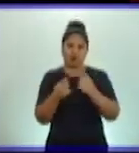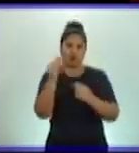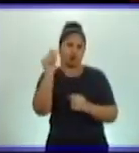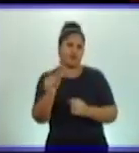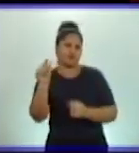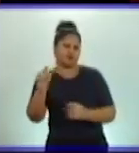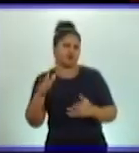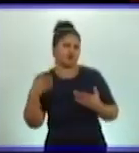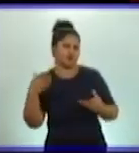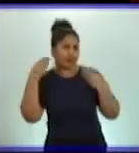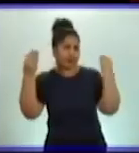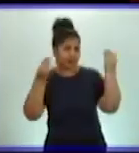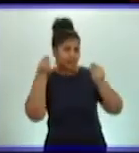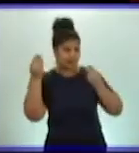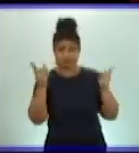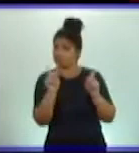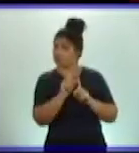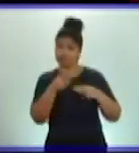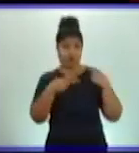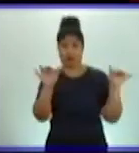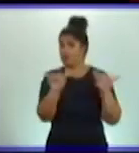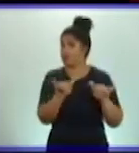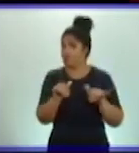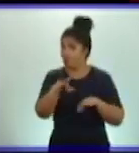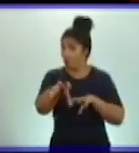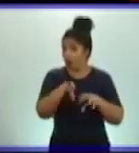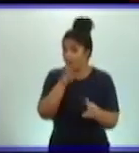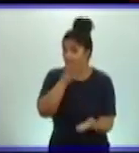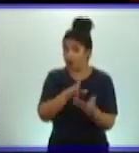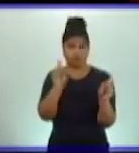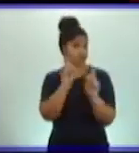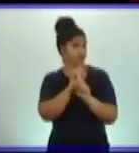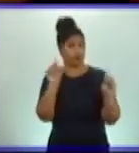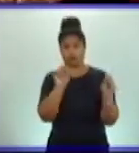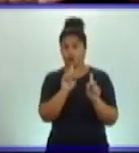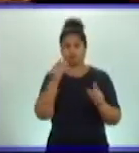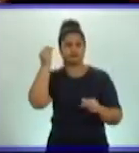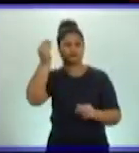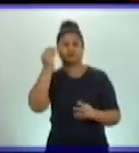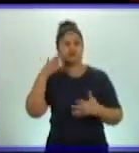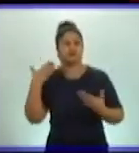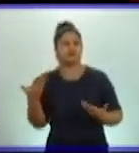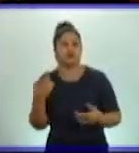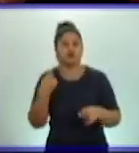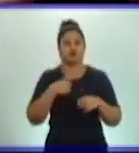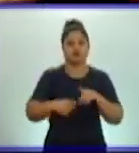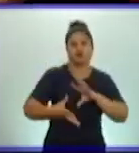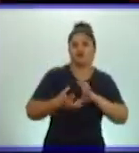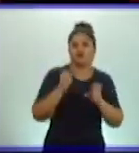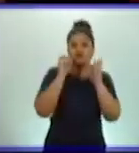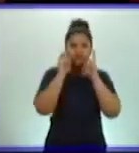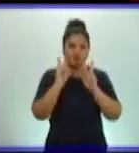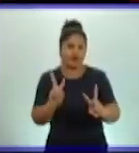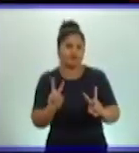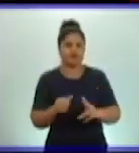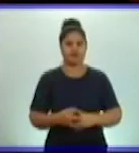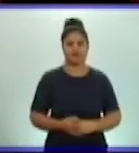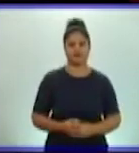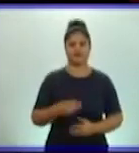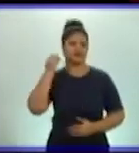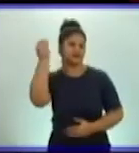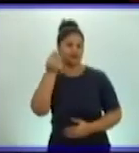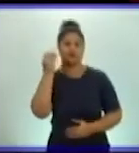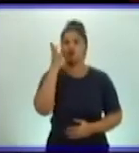pero piensen en grande, a que aprovechen la vida, a que hagan carpe diem, agarrar la vida,